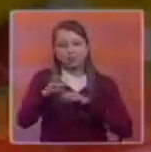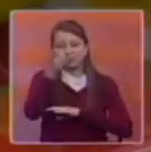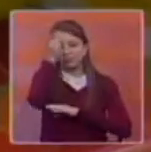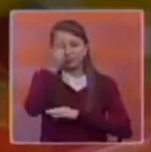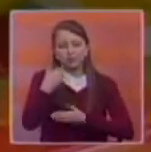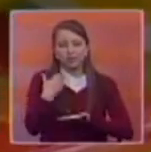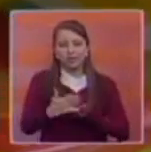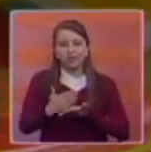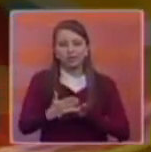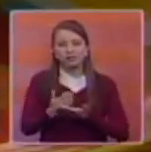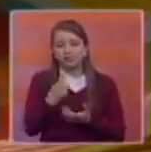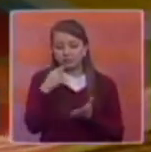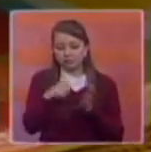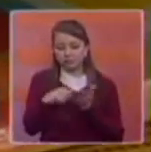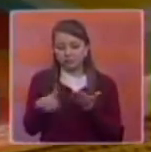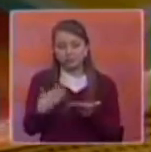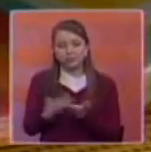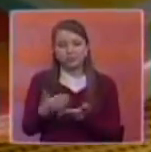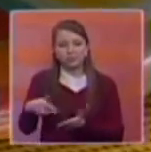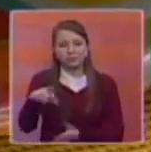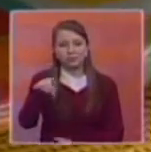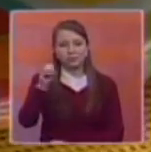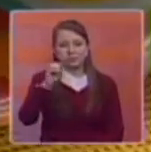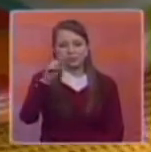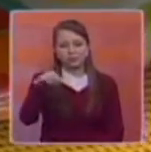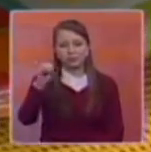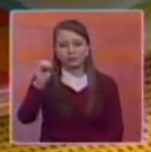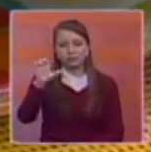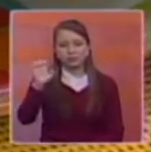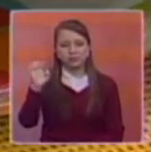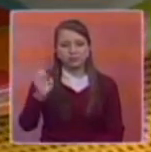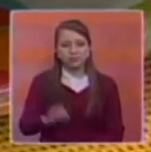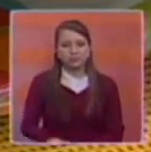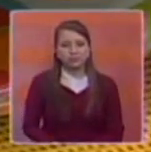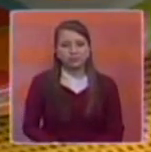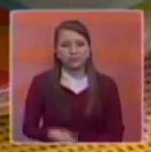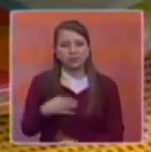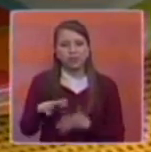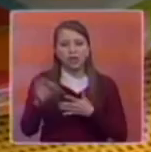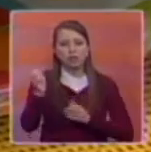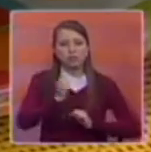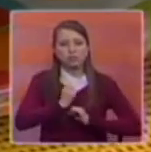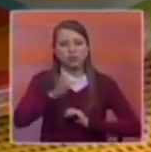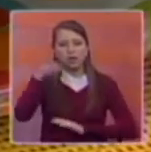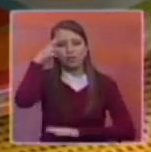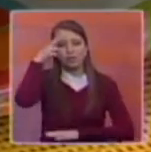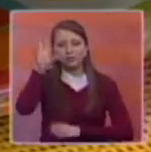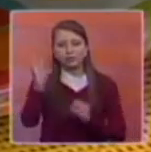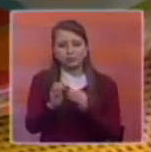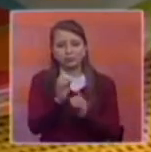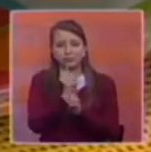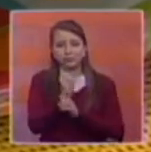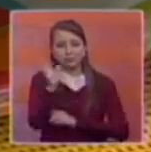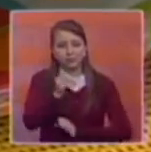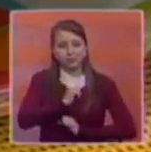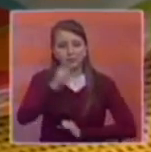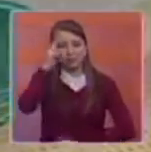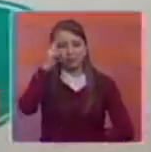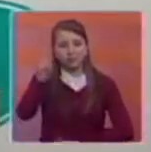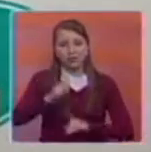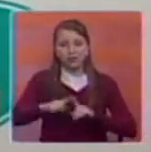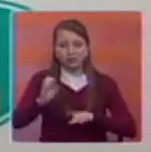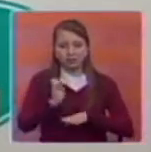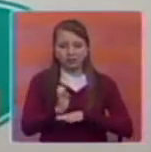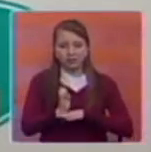hacer. Estoy hablando en este caso del pozole, que es un plato típico mexicano, totalmente mexicano, pero